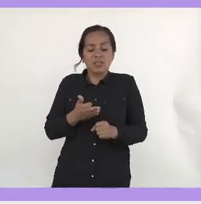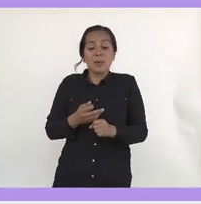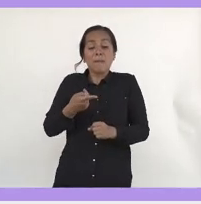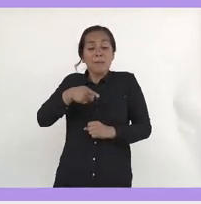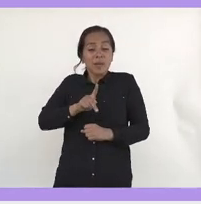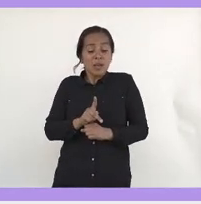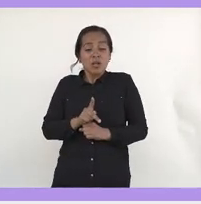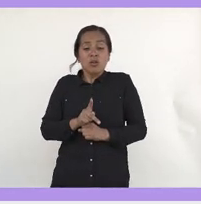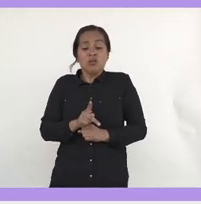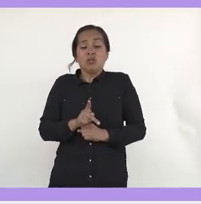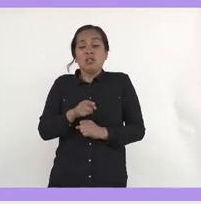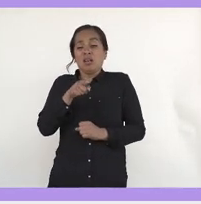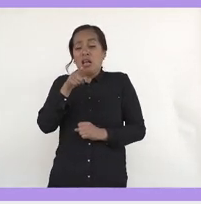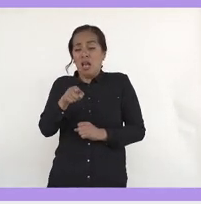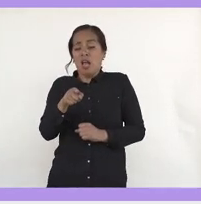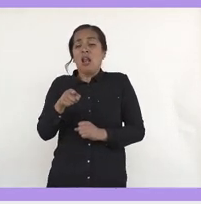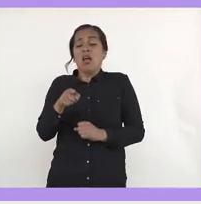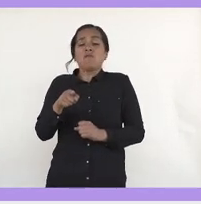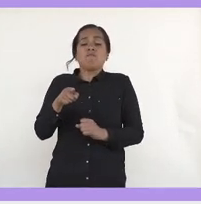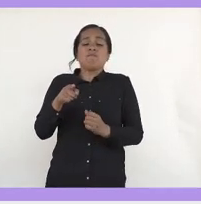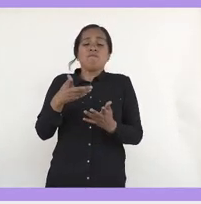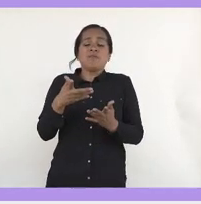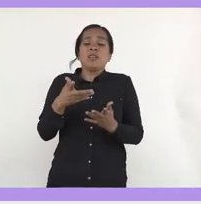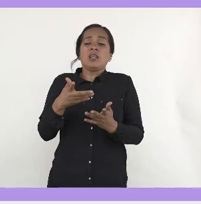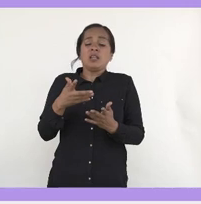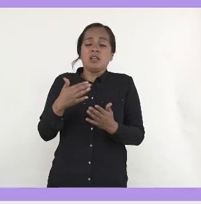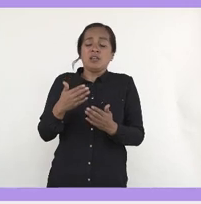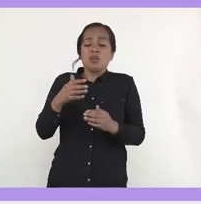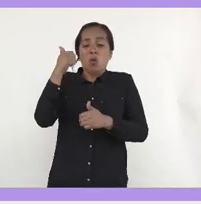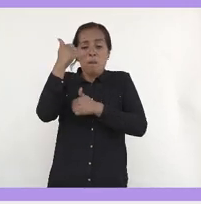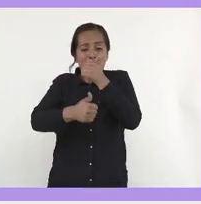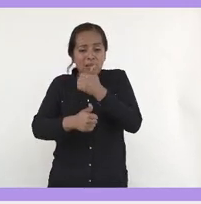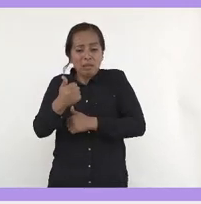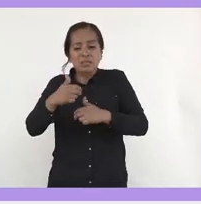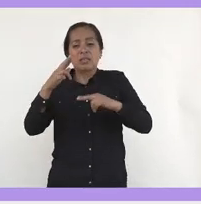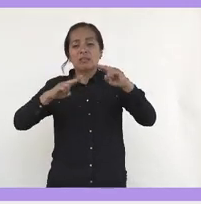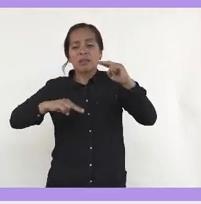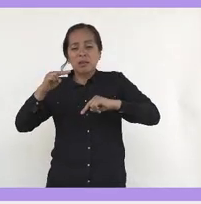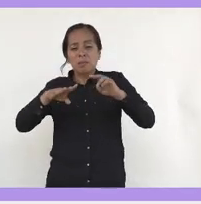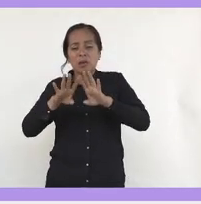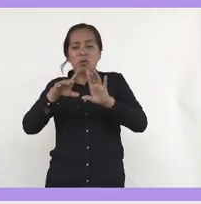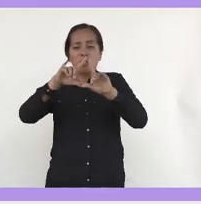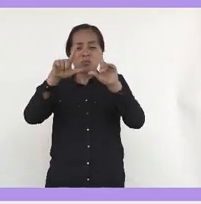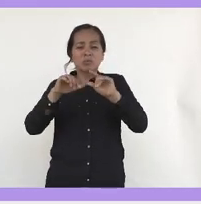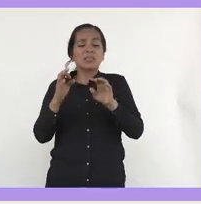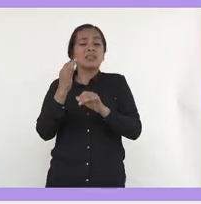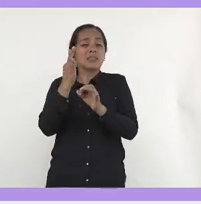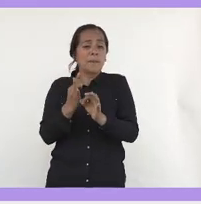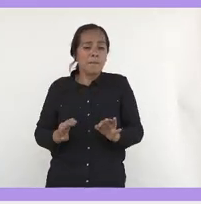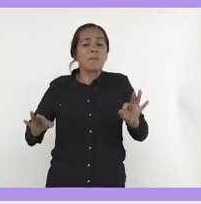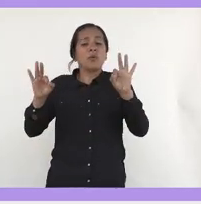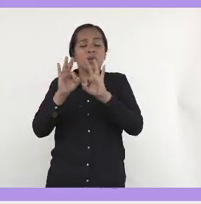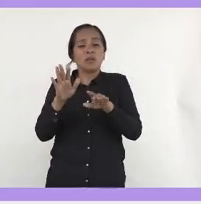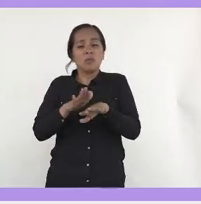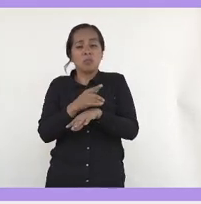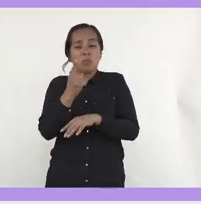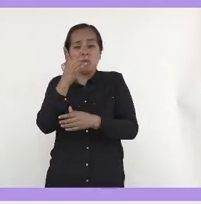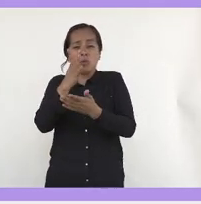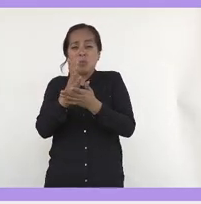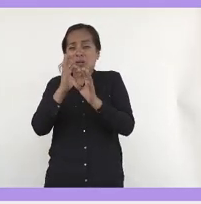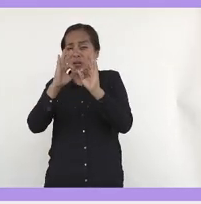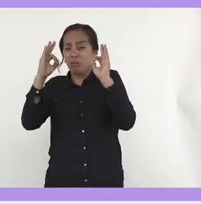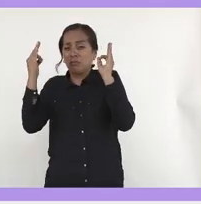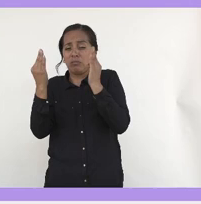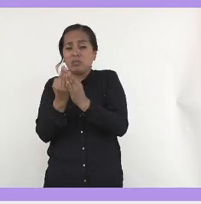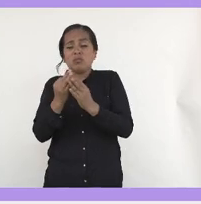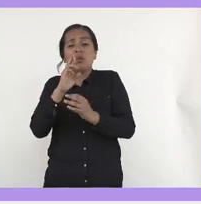confederación proponga competencias este a nivel continental creo que son importantísimas porque es la única manera